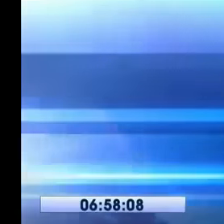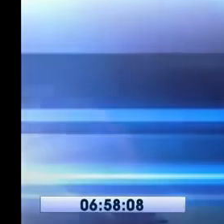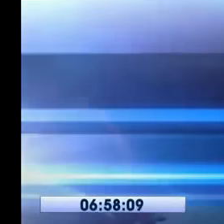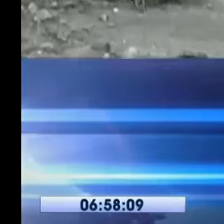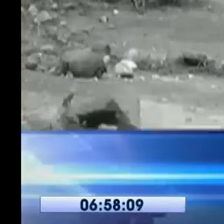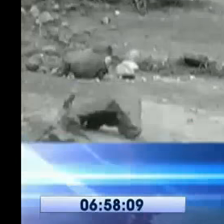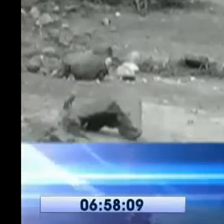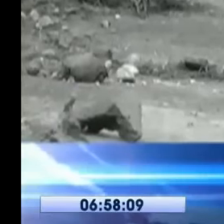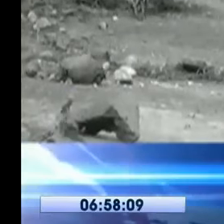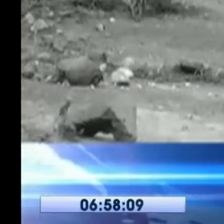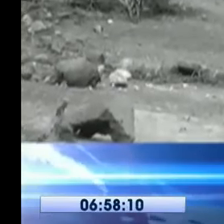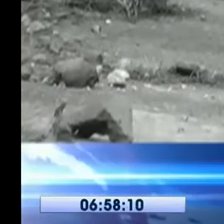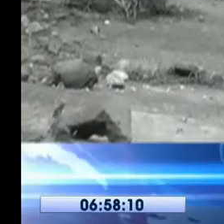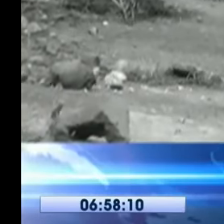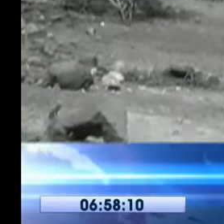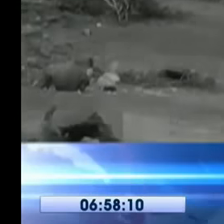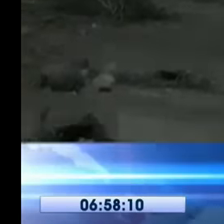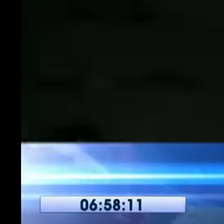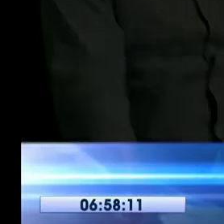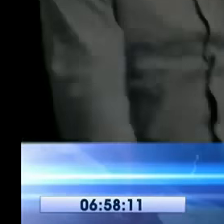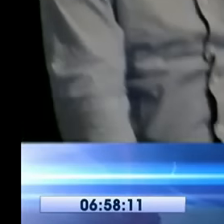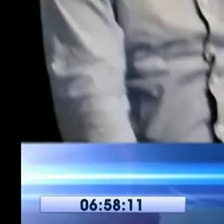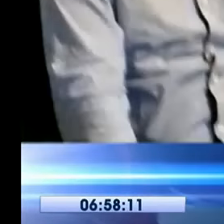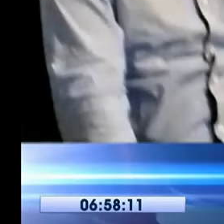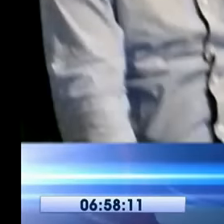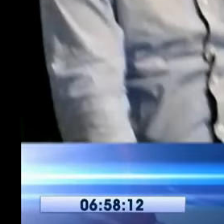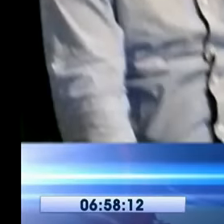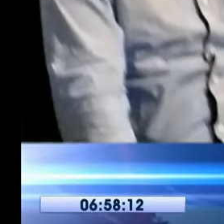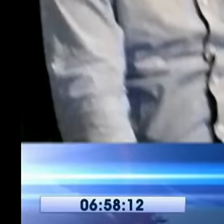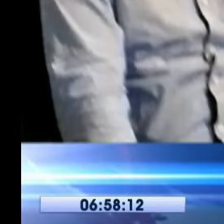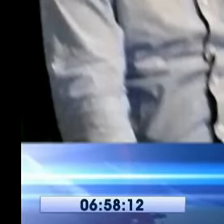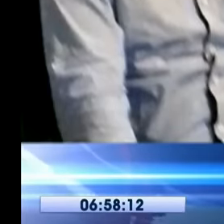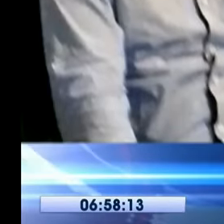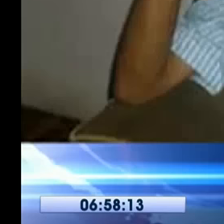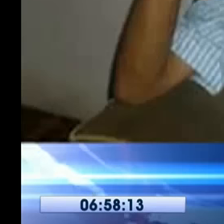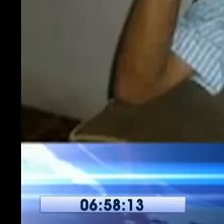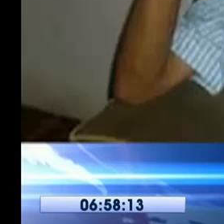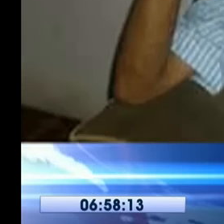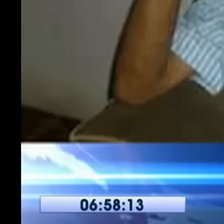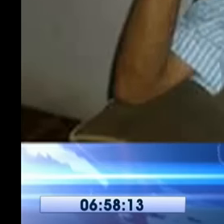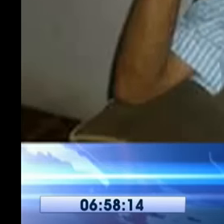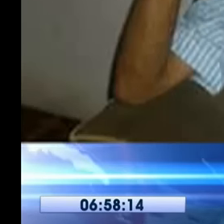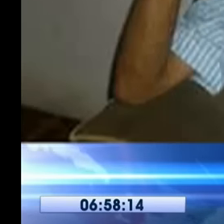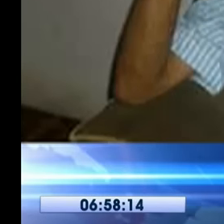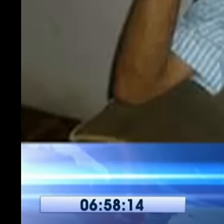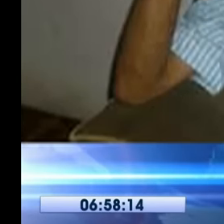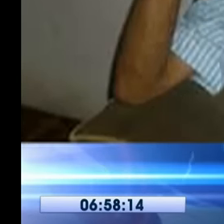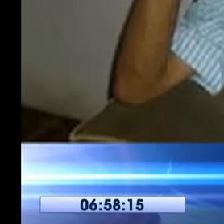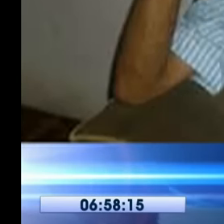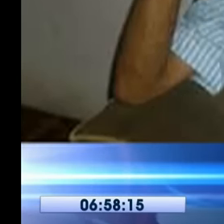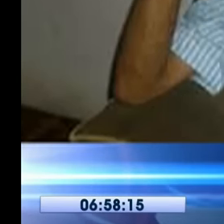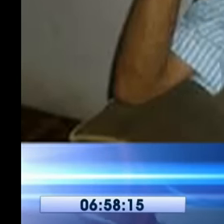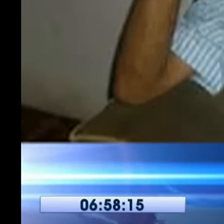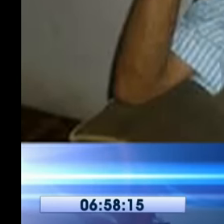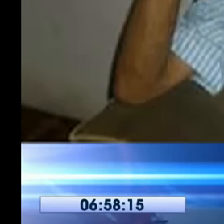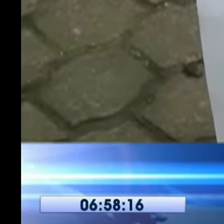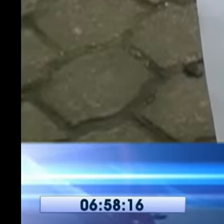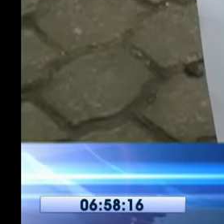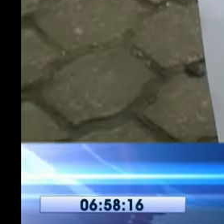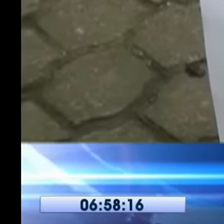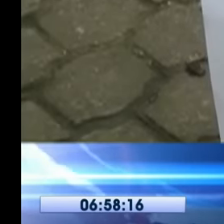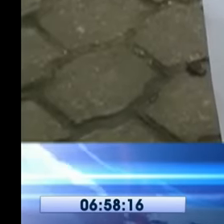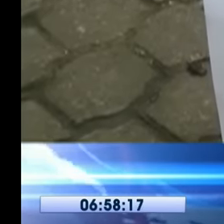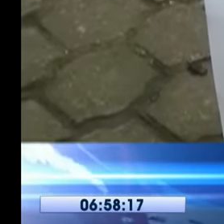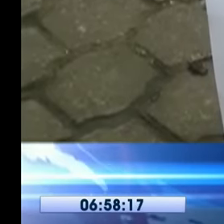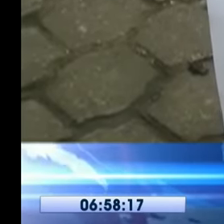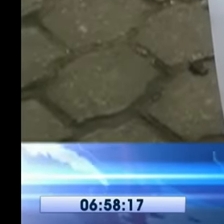Un adulto mayor está desaparecido desde hace varios días. Sus familiares piden ayuda para